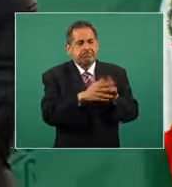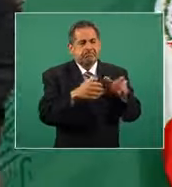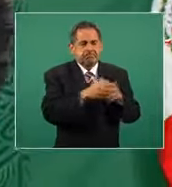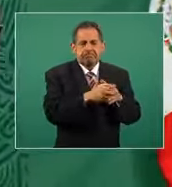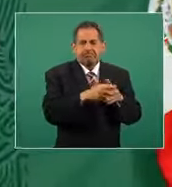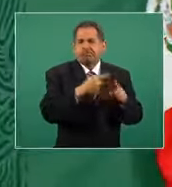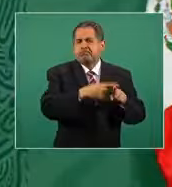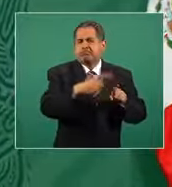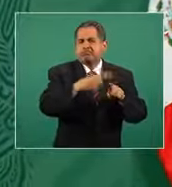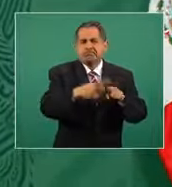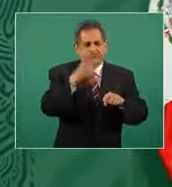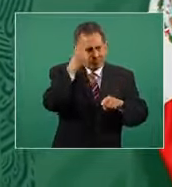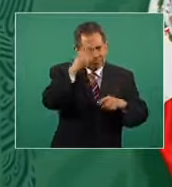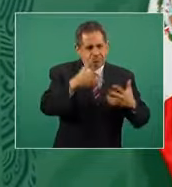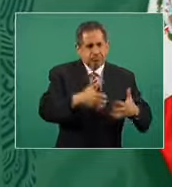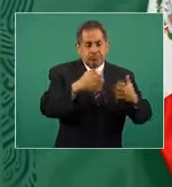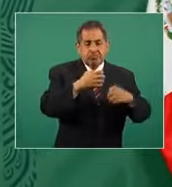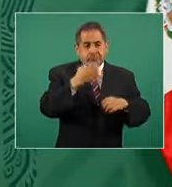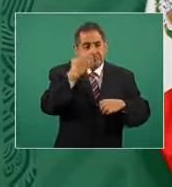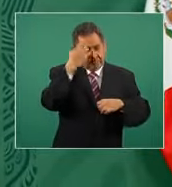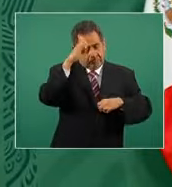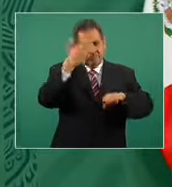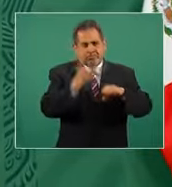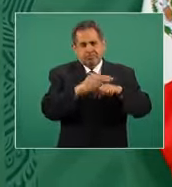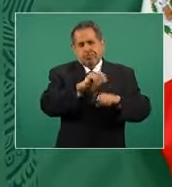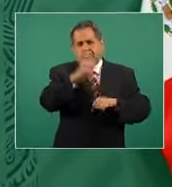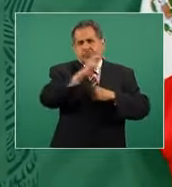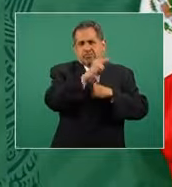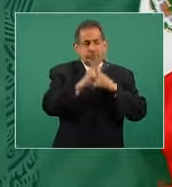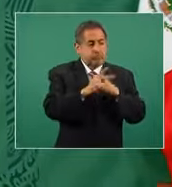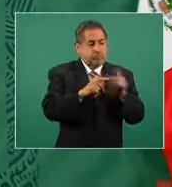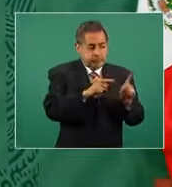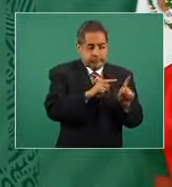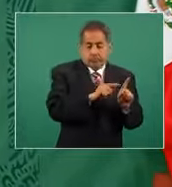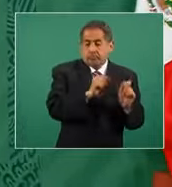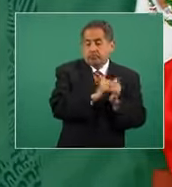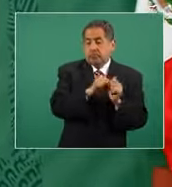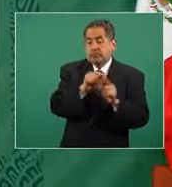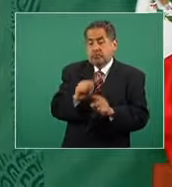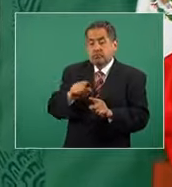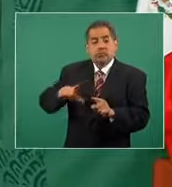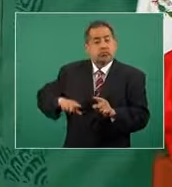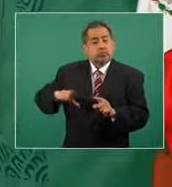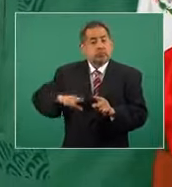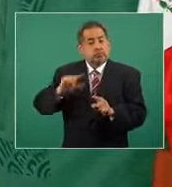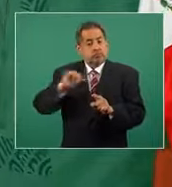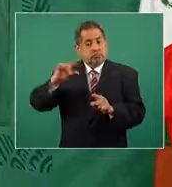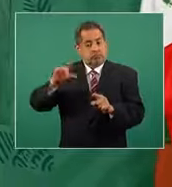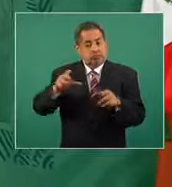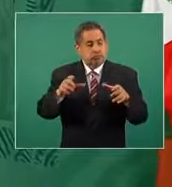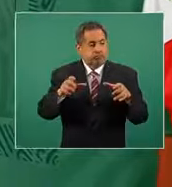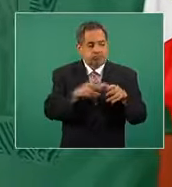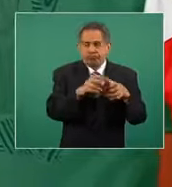empresarios extranjeros con funcionarios públicos,